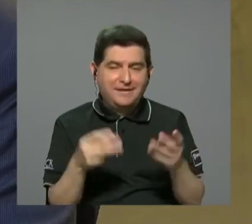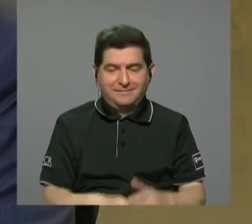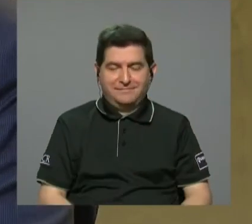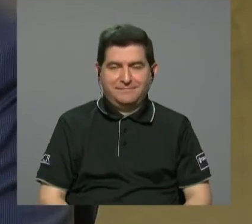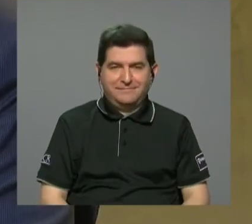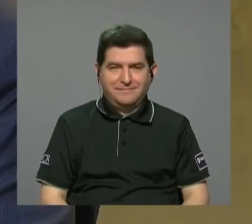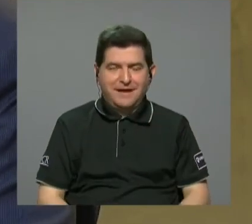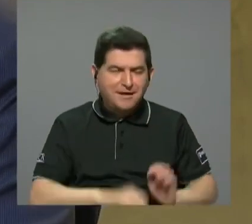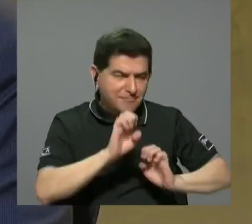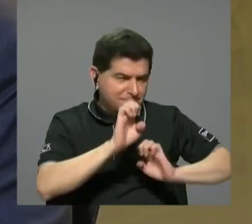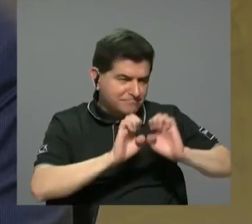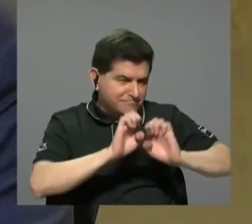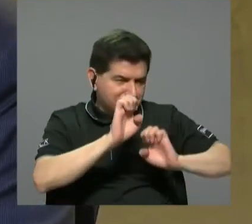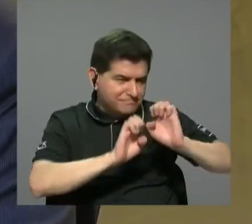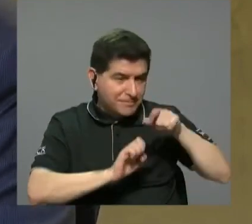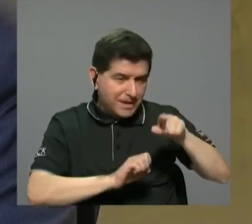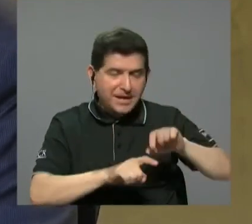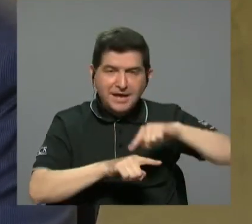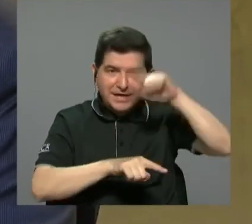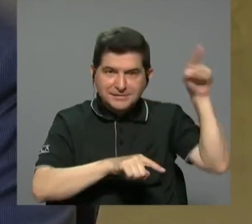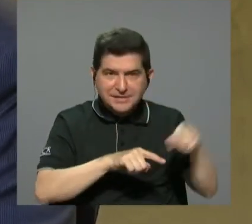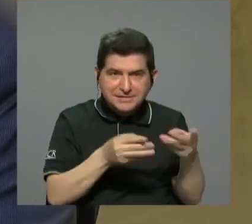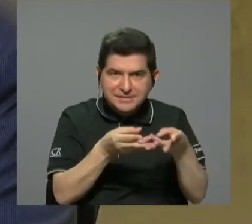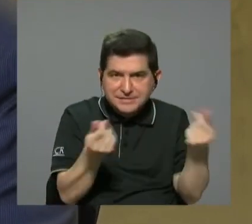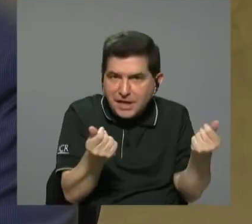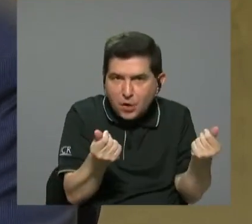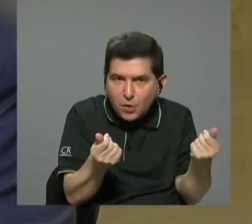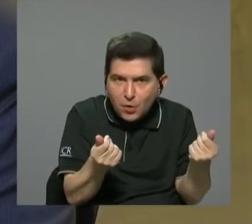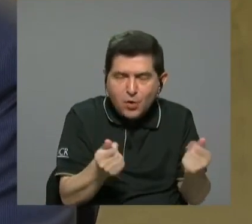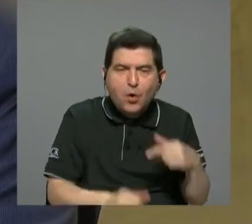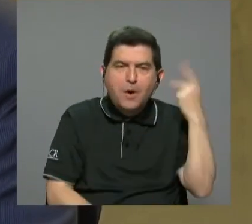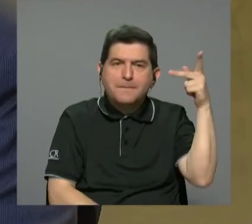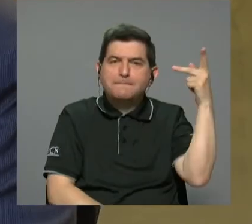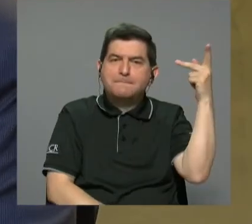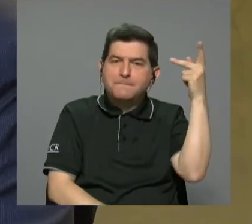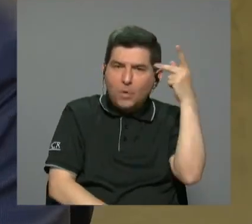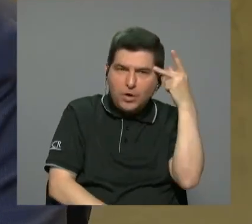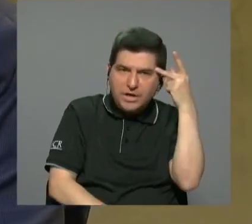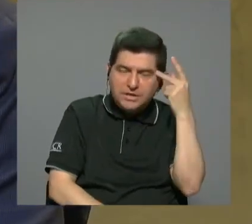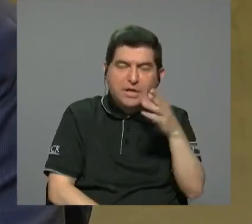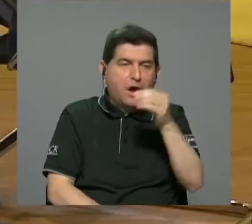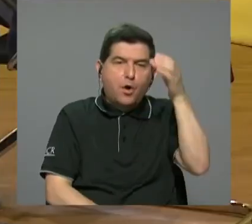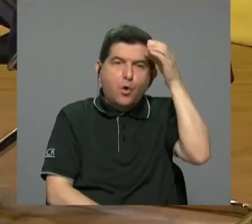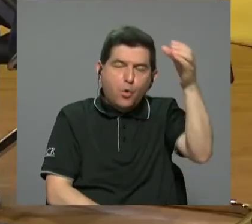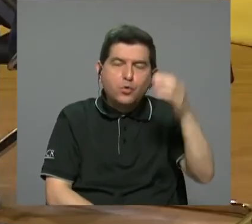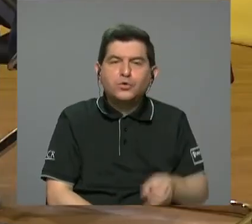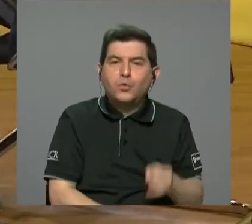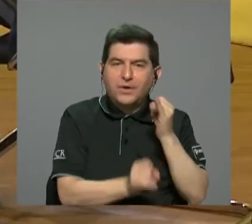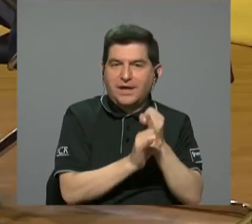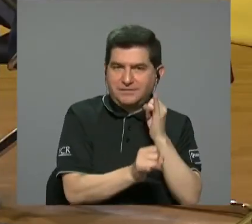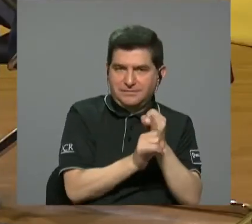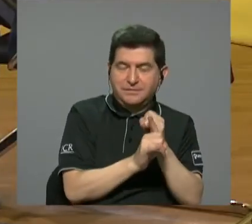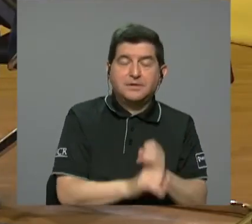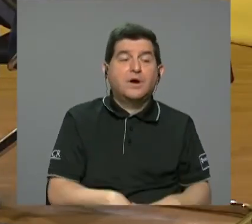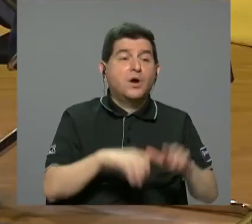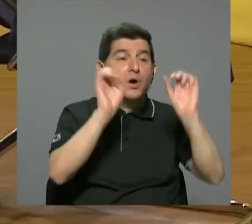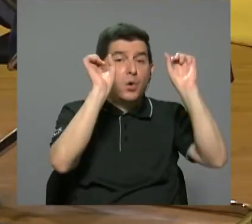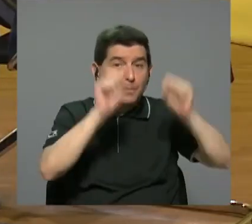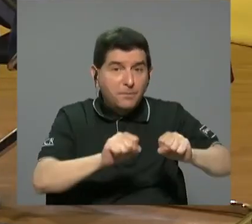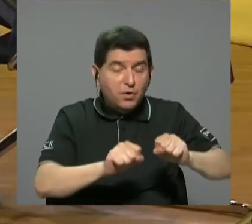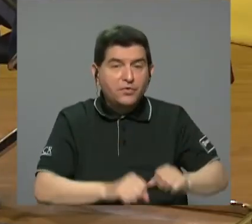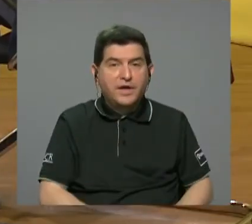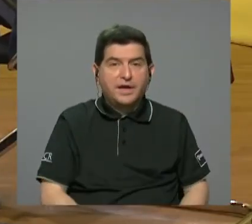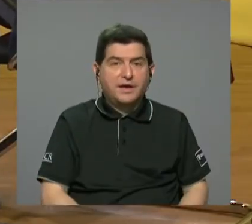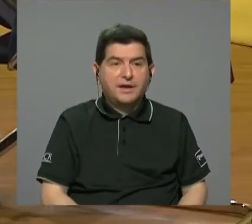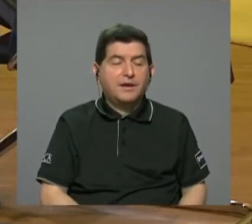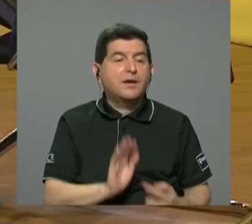el evaluar en ese ciclo de producto cuál es la política, la cultura de la entidad para poner de